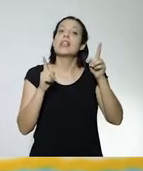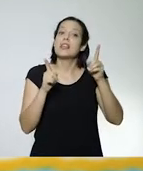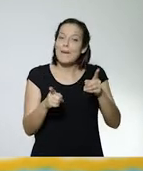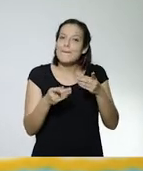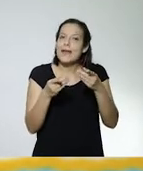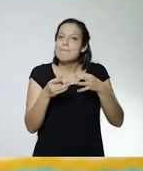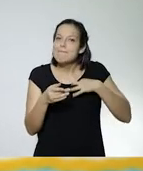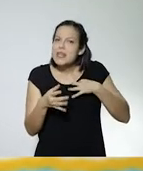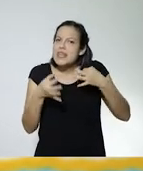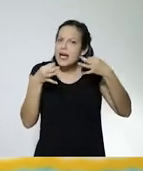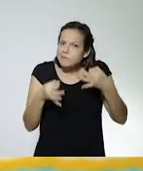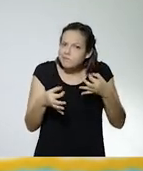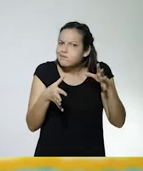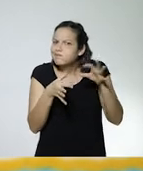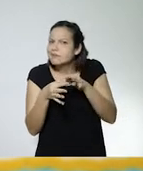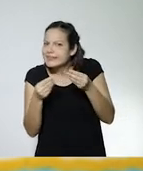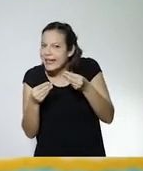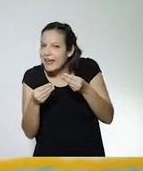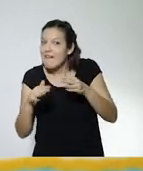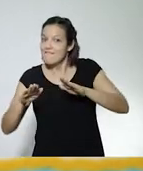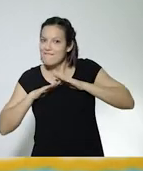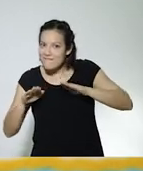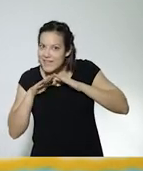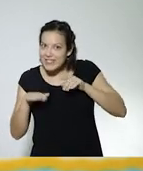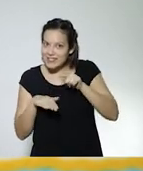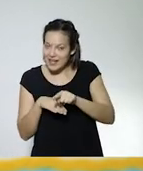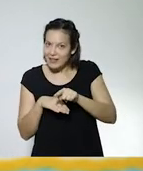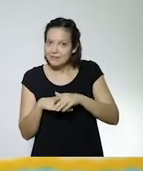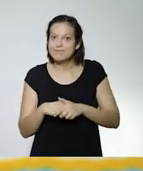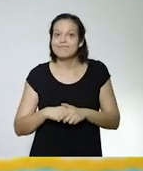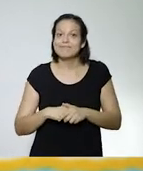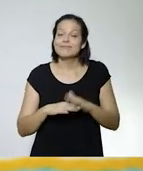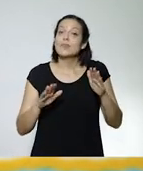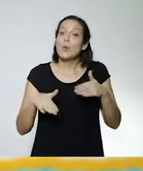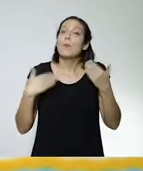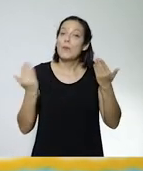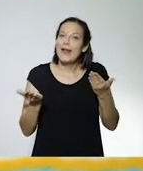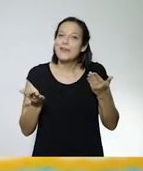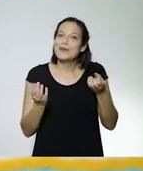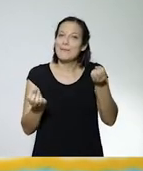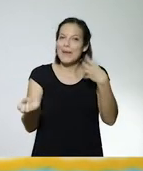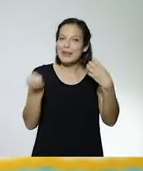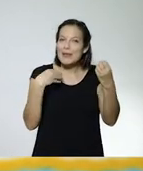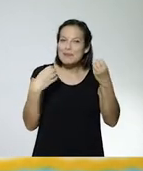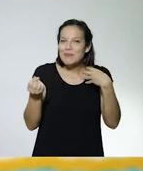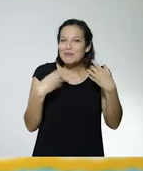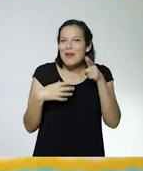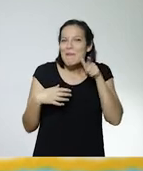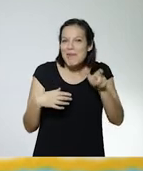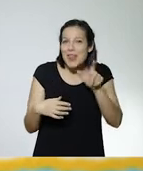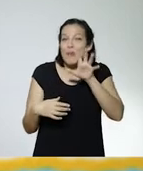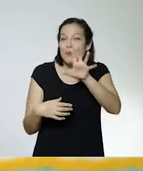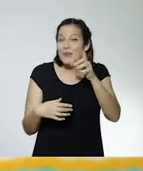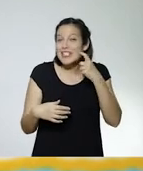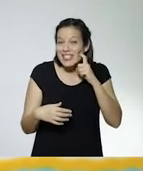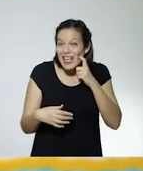vida también comprende la actividad física. Es por eso que recibimos material de toda la provincia de Entre Ríos